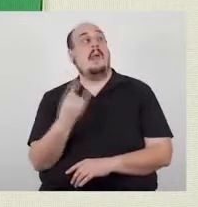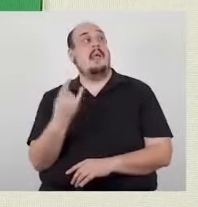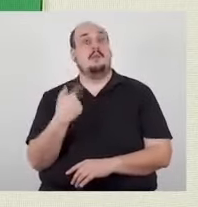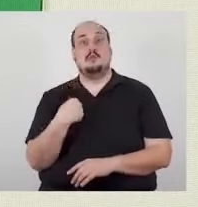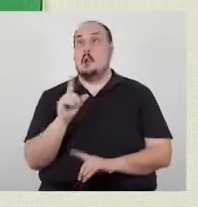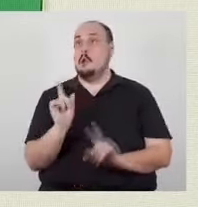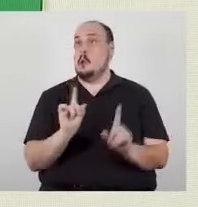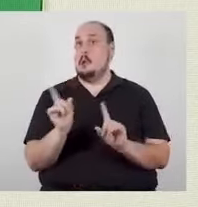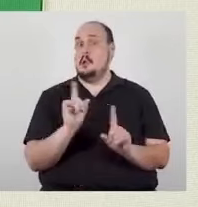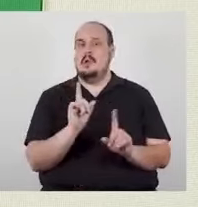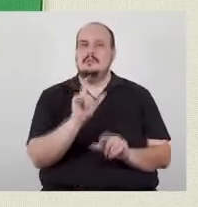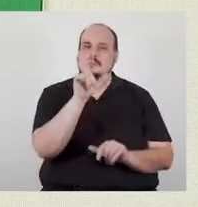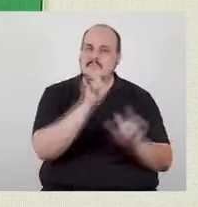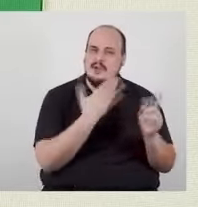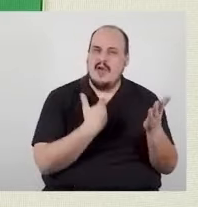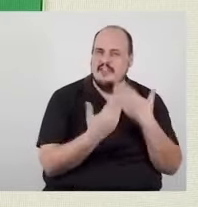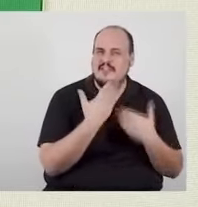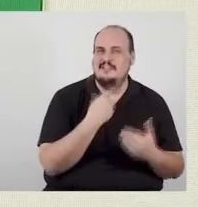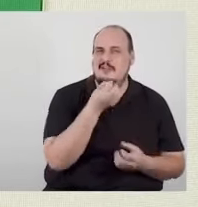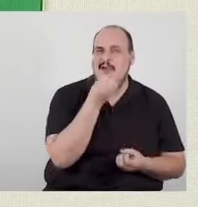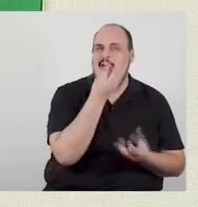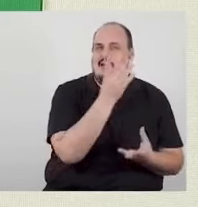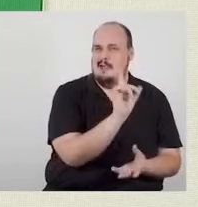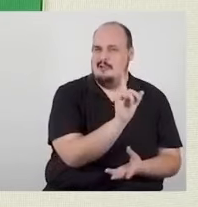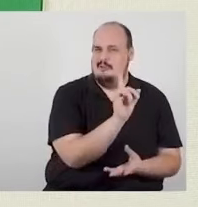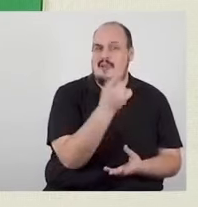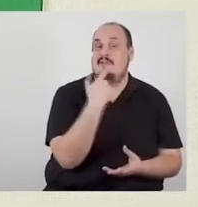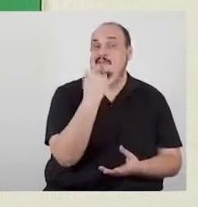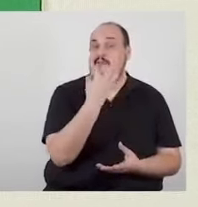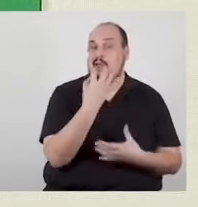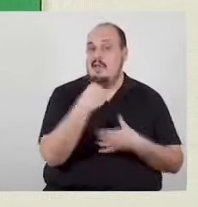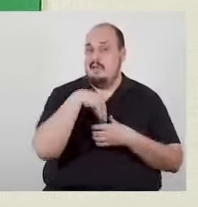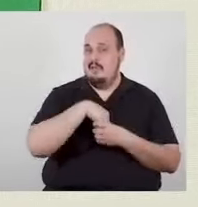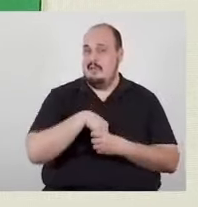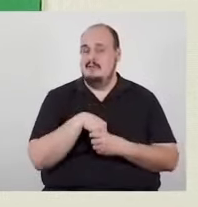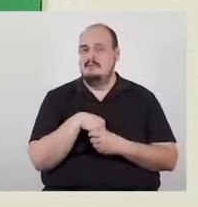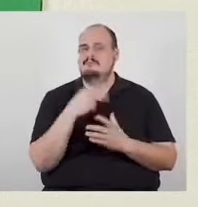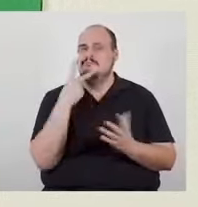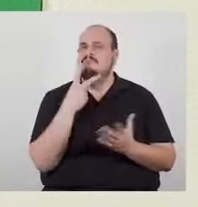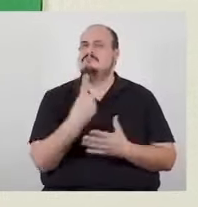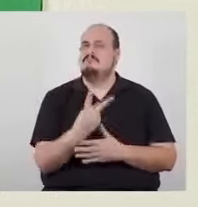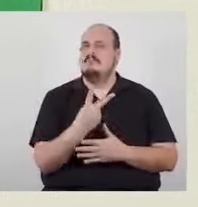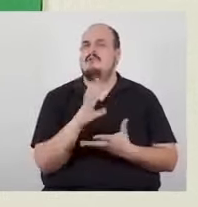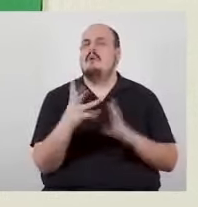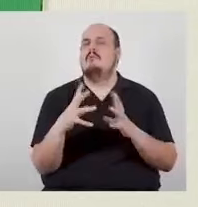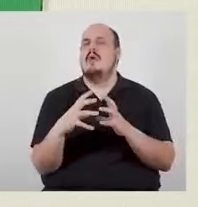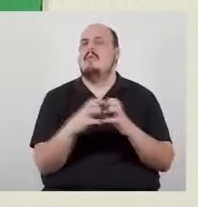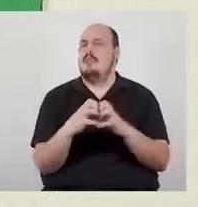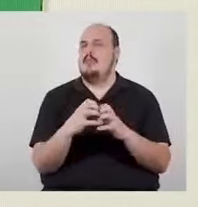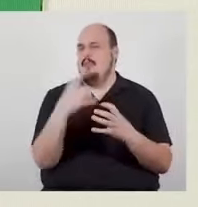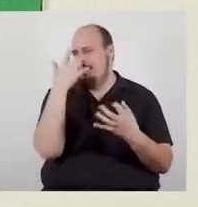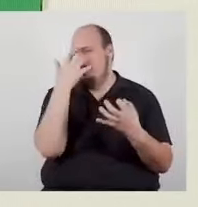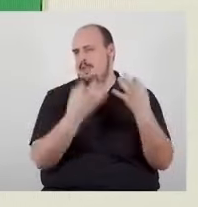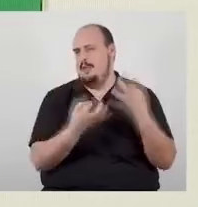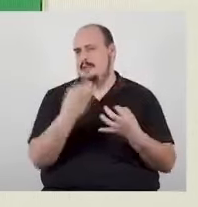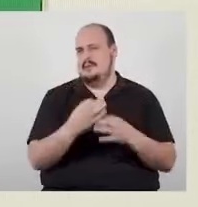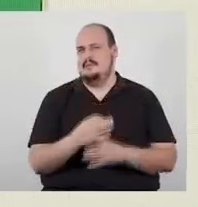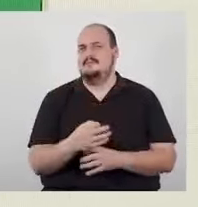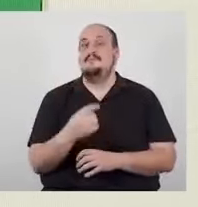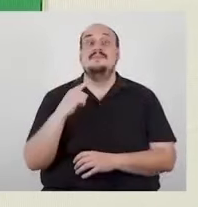adictos, que son los que no dicen, en general esconden sus verdades, empecemos a reconocer esto para debatirlo. Hace muy pocos días,